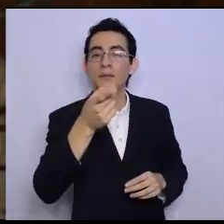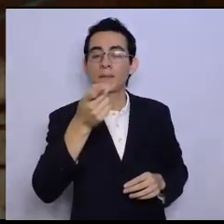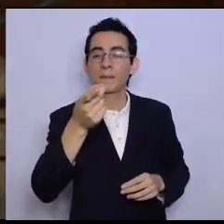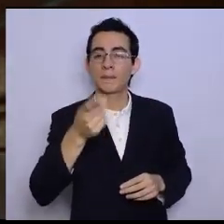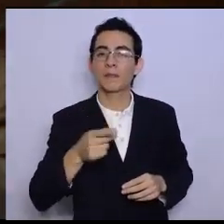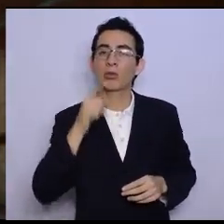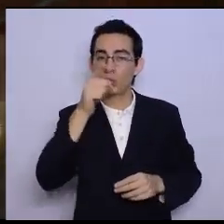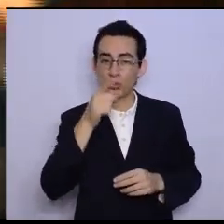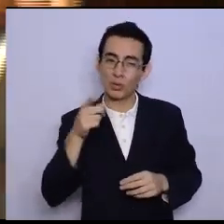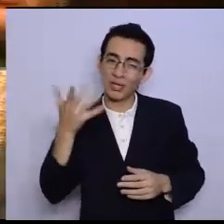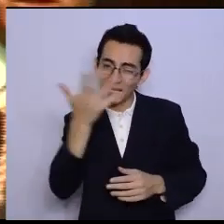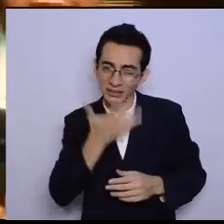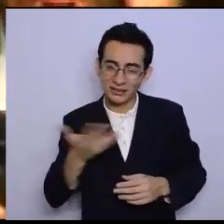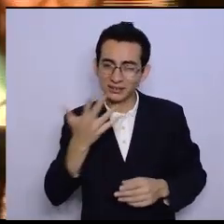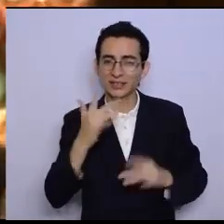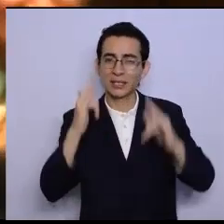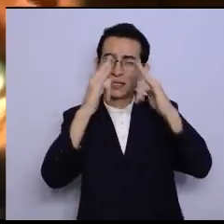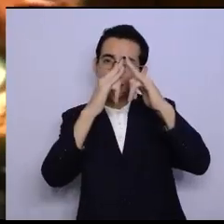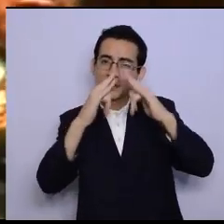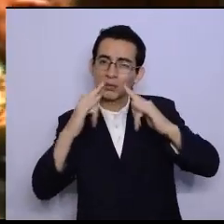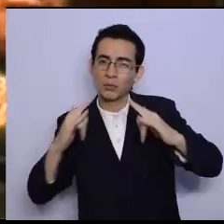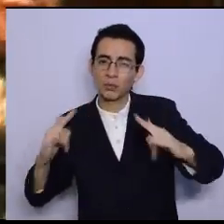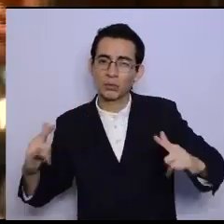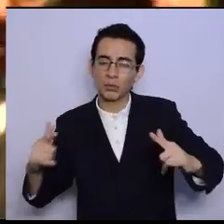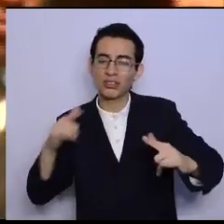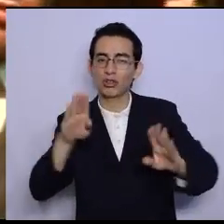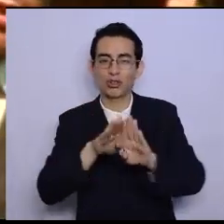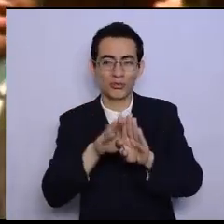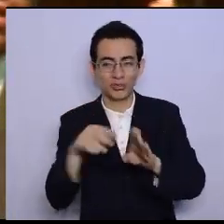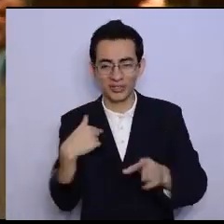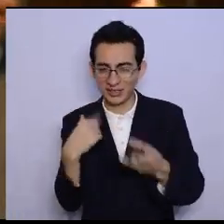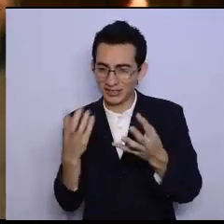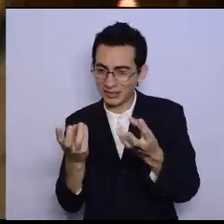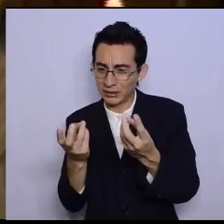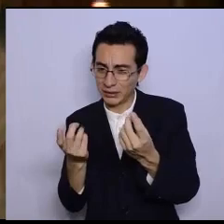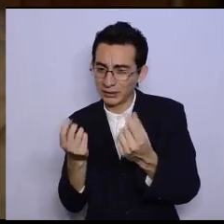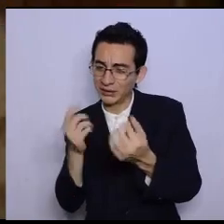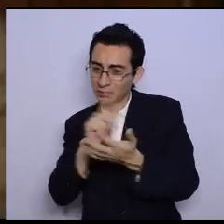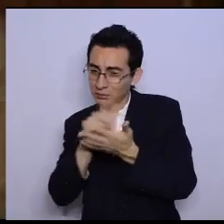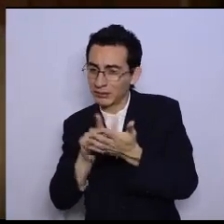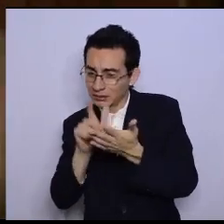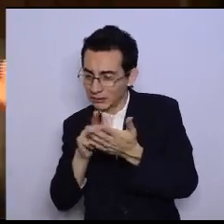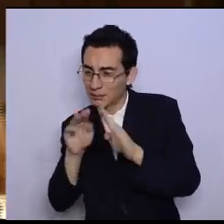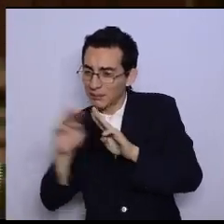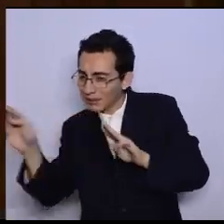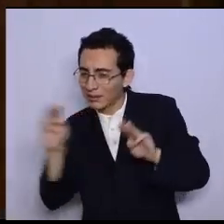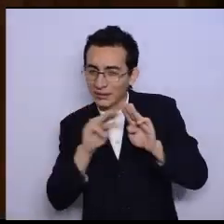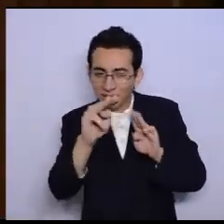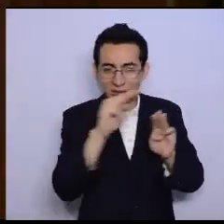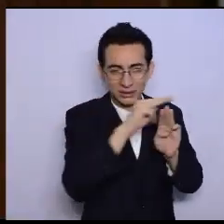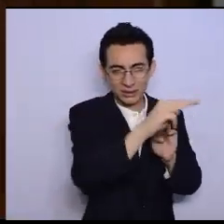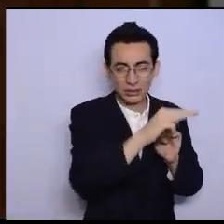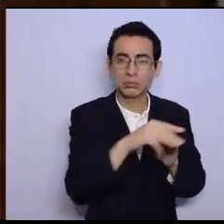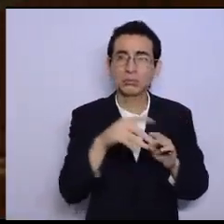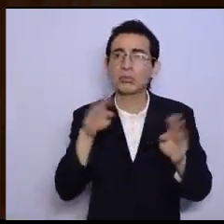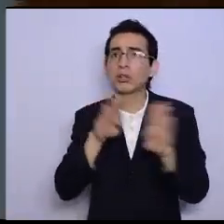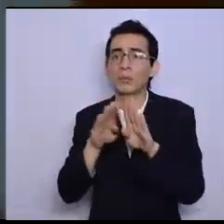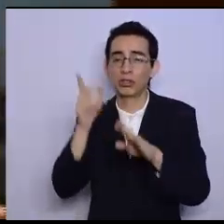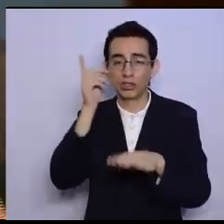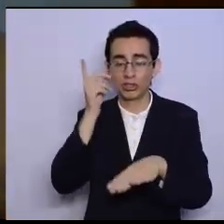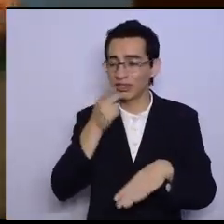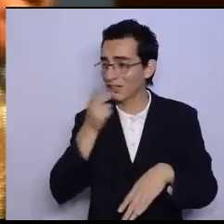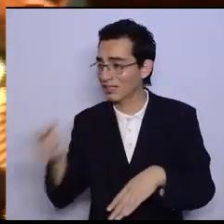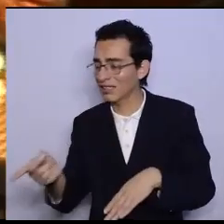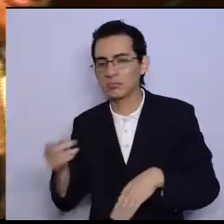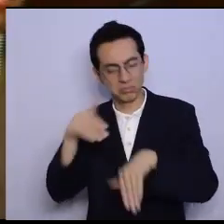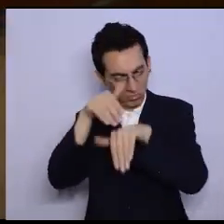el tabernáculo conforme al modelo que se te ha mostrado en el monte. Y él llevó el modelo, así como Dios le dijo que lo hiciera, así